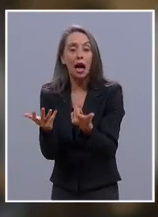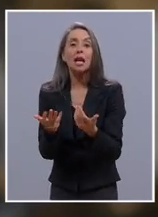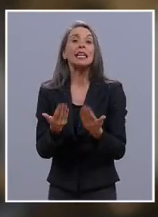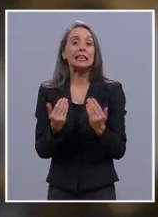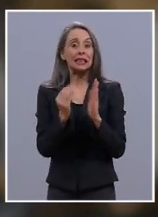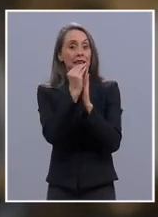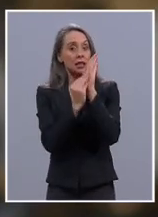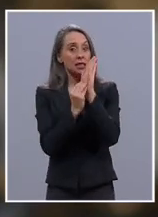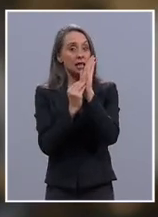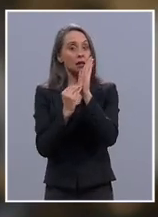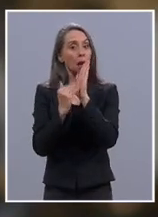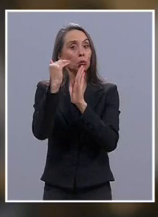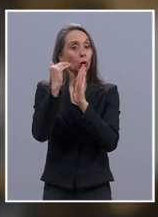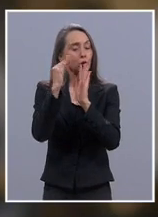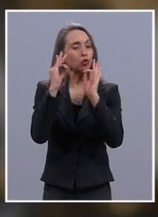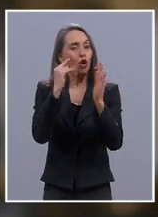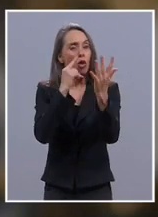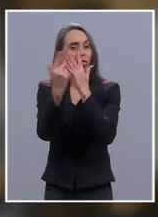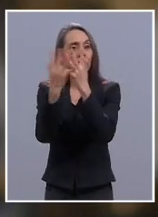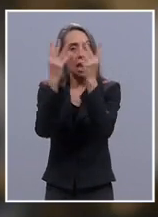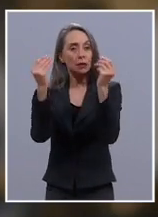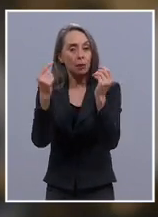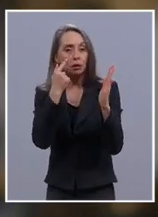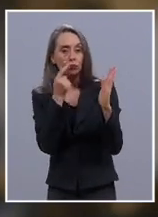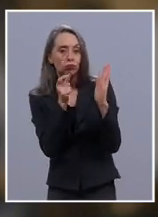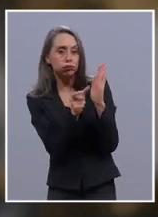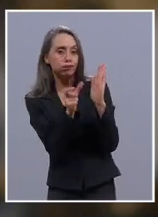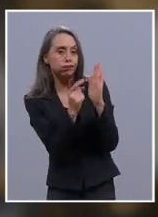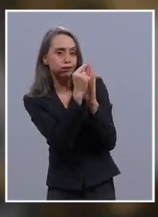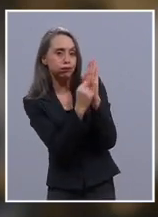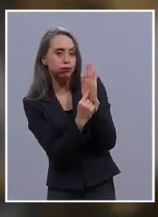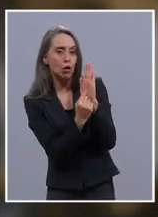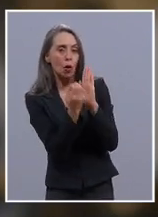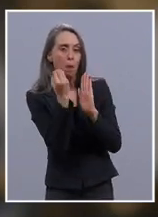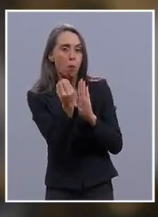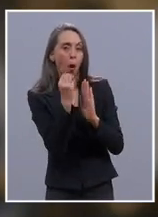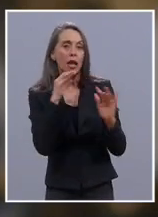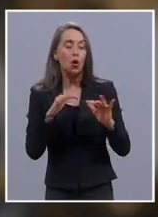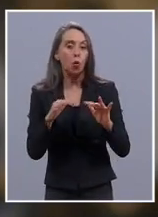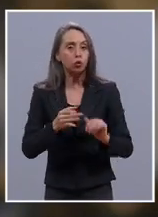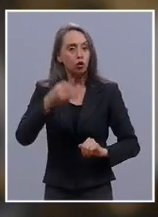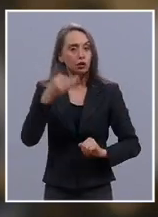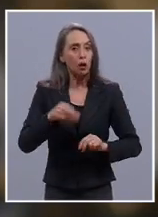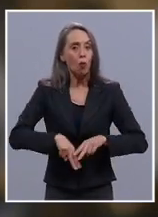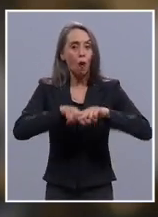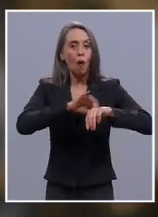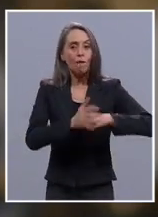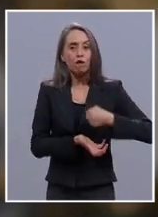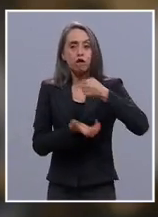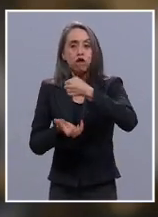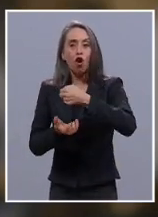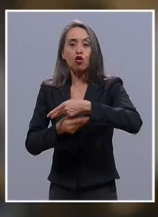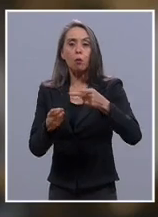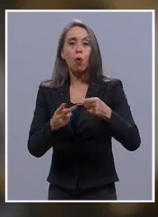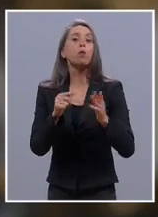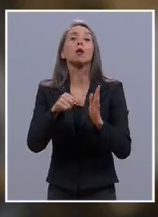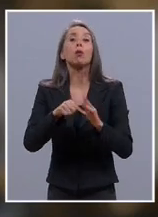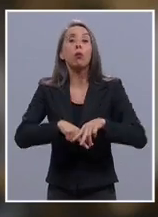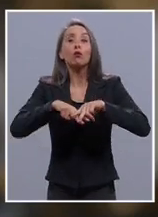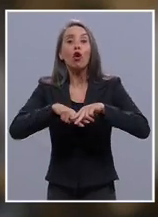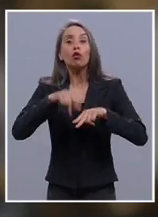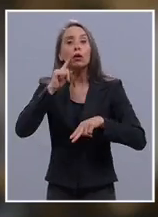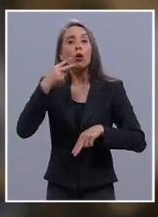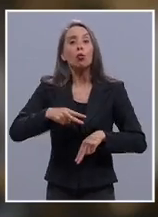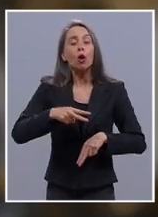transparencia y de fiscalización para asegurar el buen uso de los recursos públicos que nos pertenecen a todos los